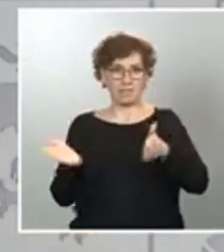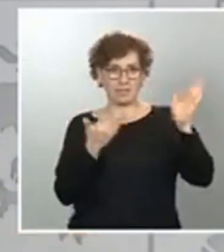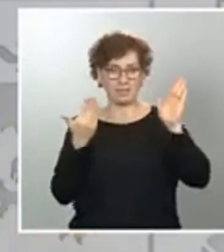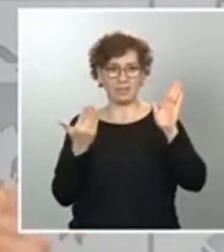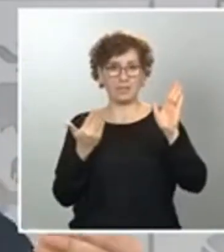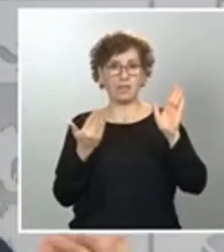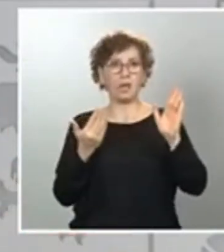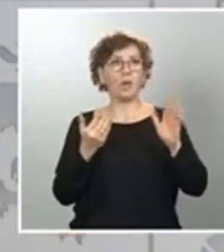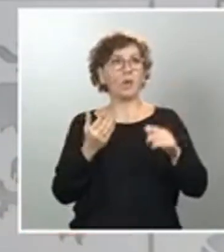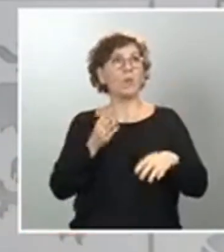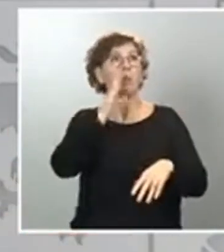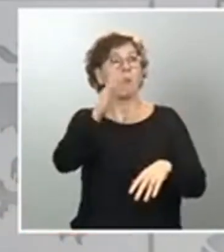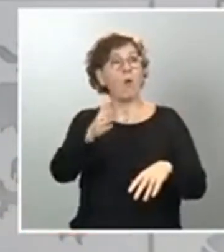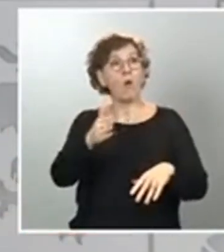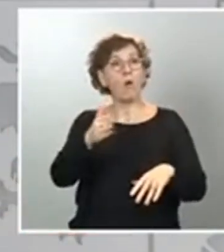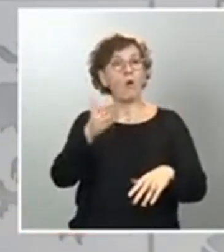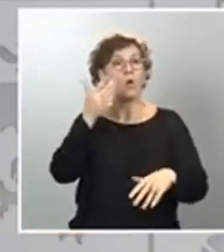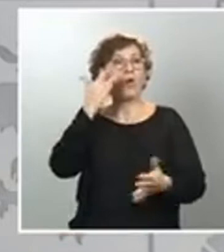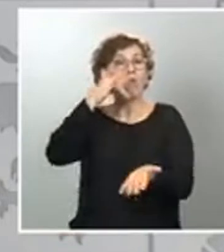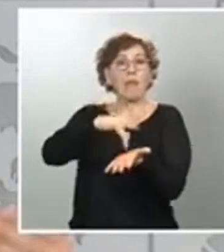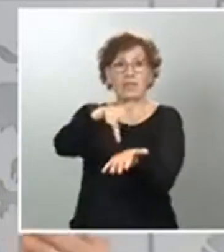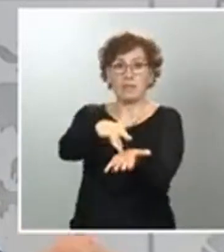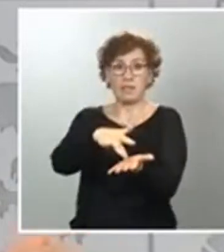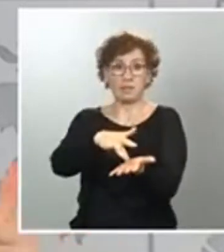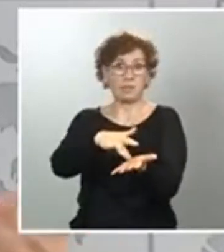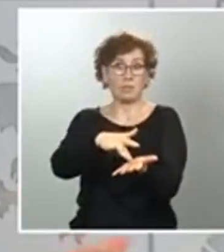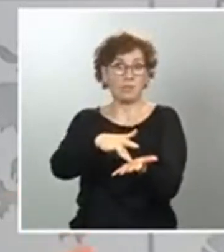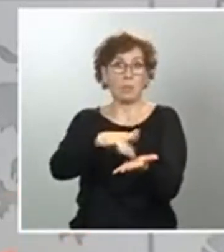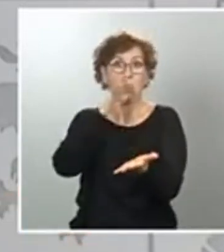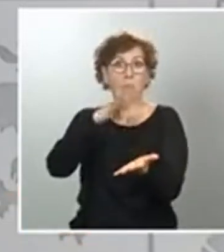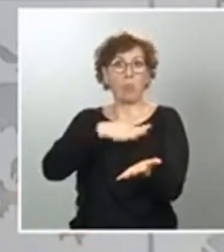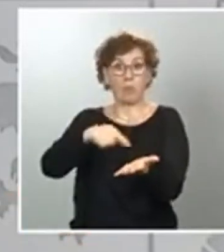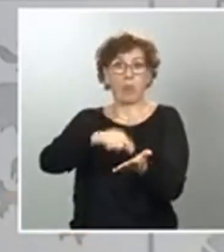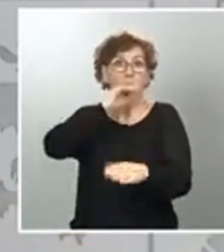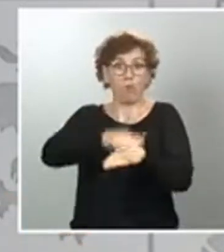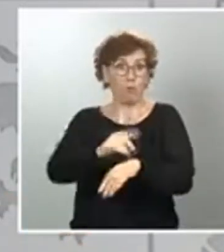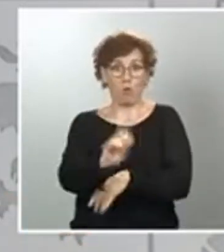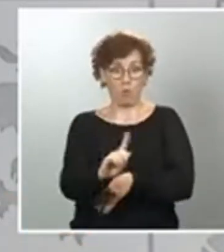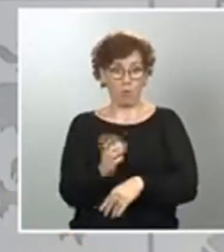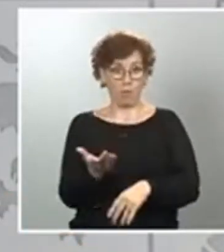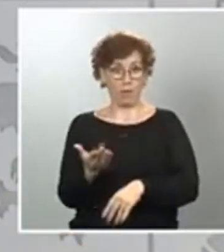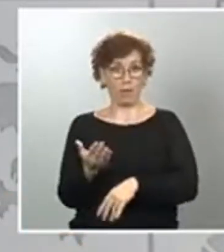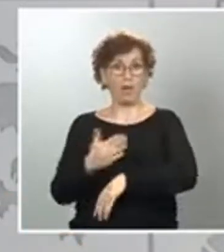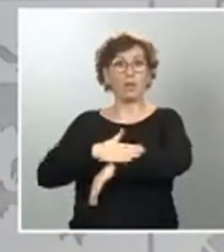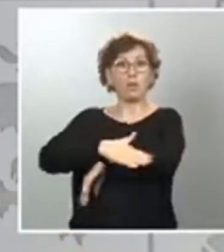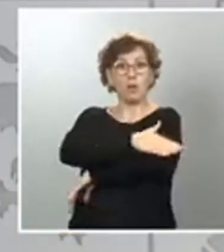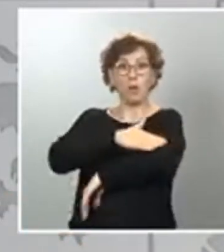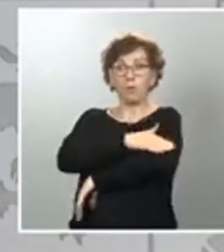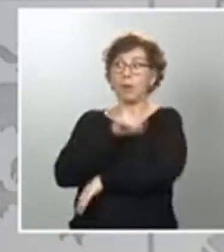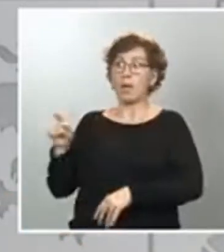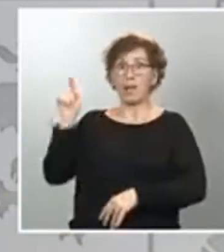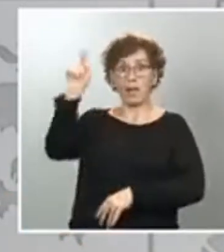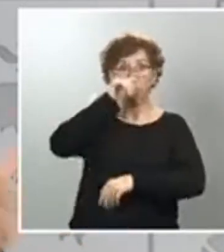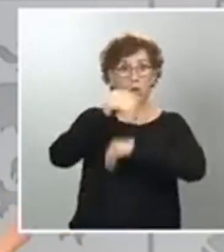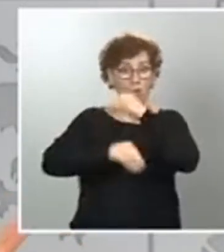fechas, porque a lo mejor esas fechas no se cumplen. Y quien pone fechas, los gobiernos que están poniendo fechas, entiendo que lo hacen